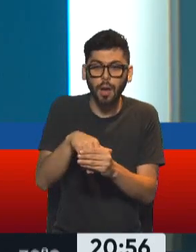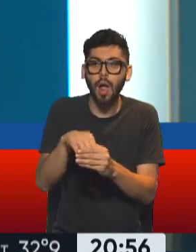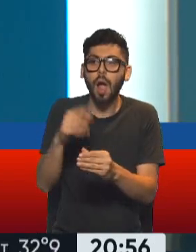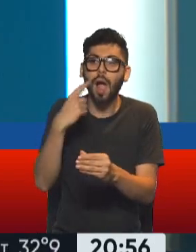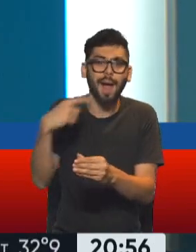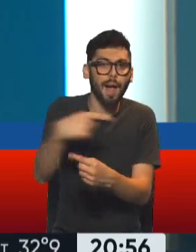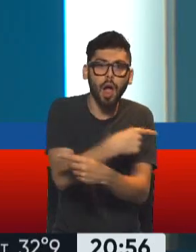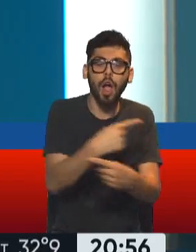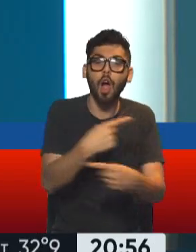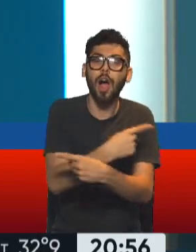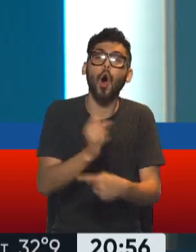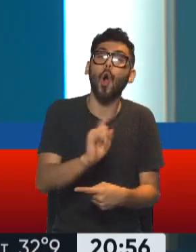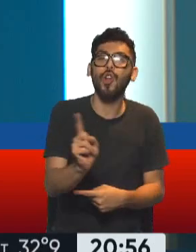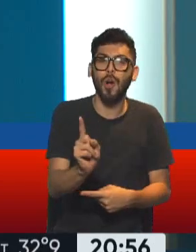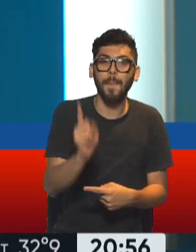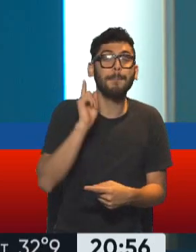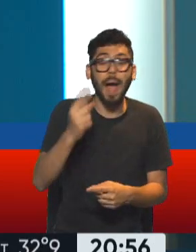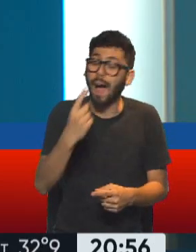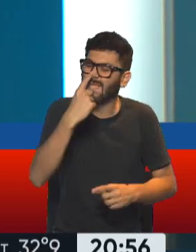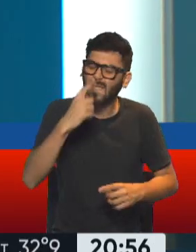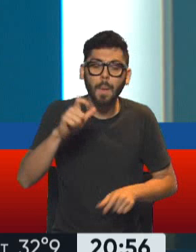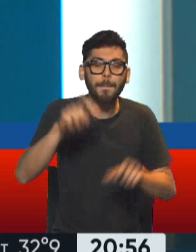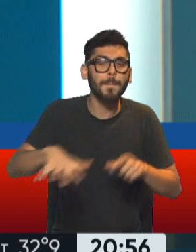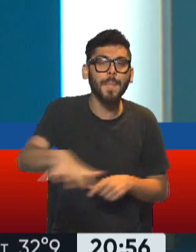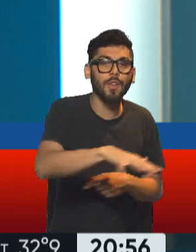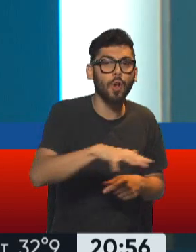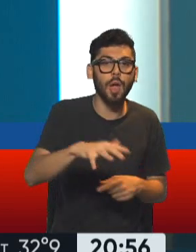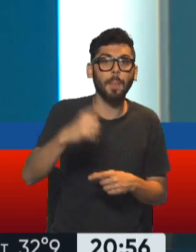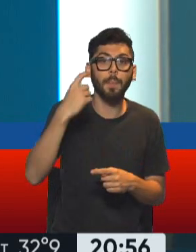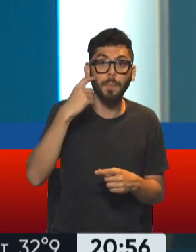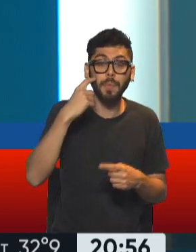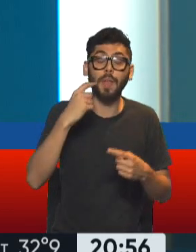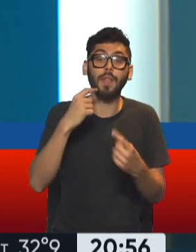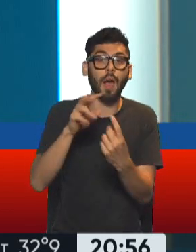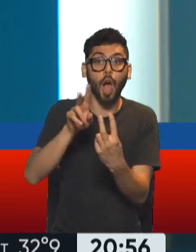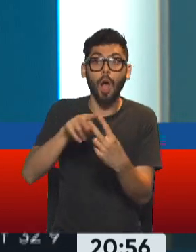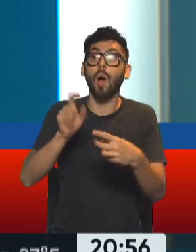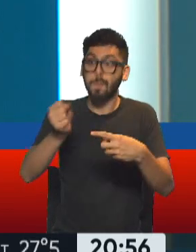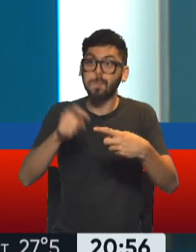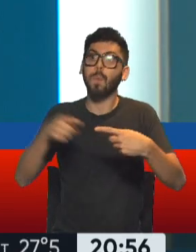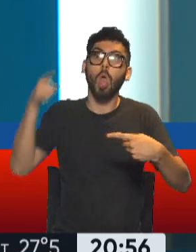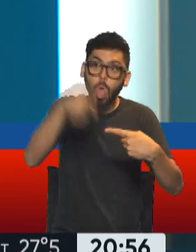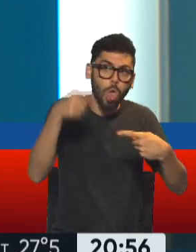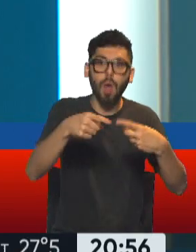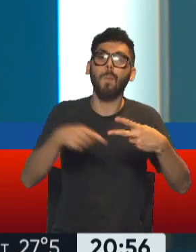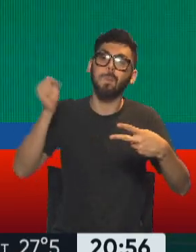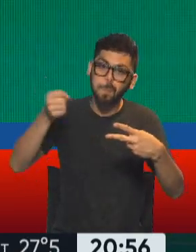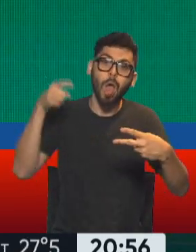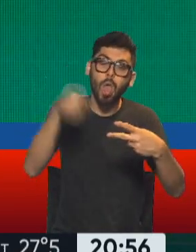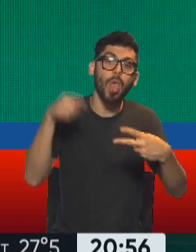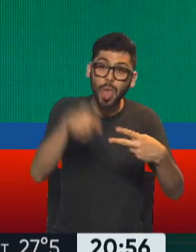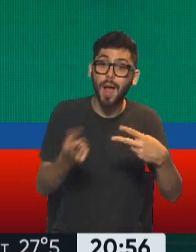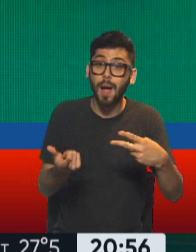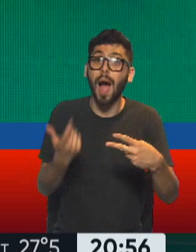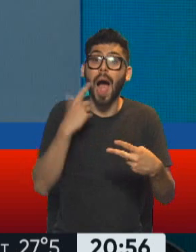piensa es lo que más me interesa que ambos han sido perseguidos por la justicia gracias siga